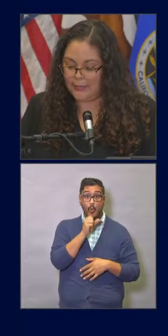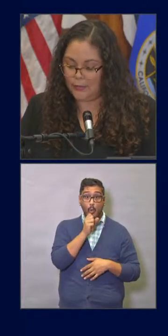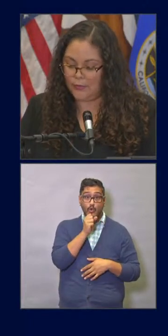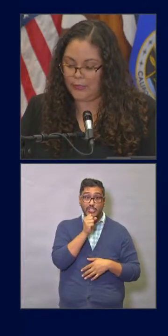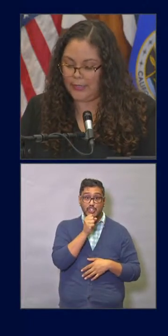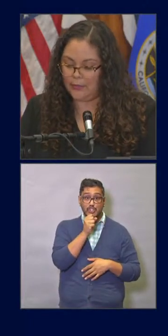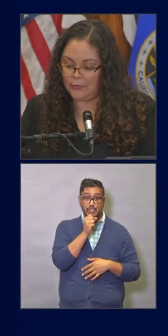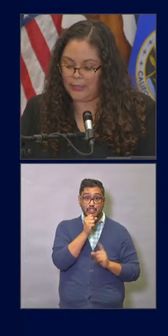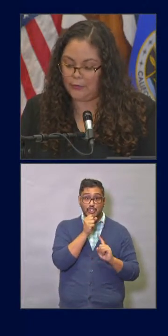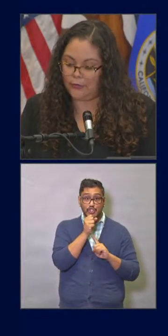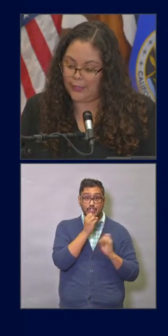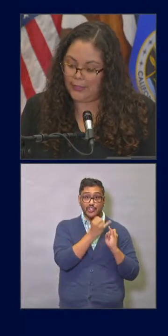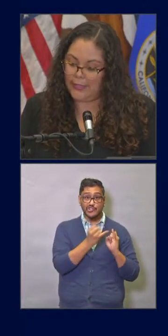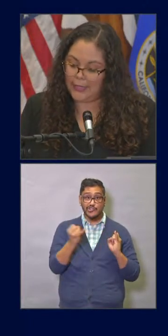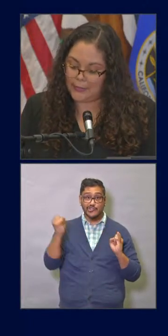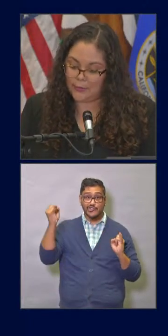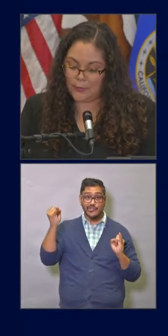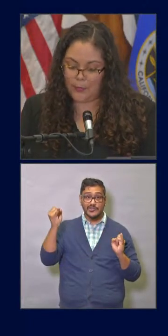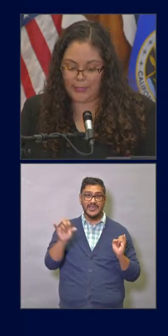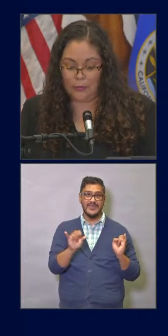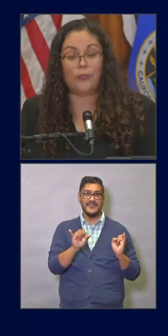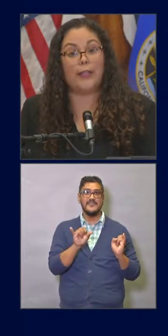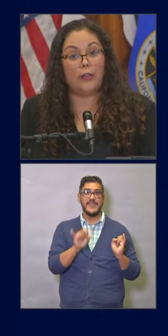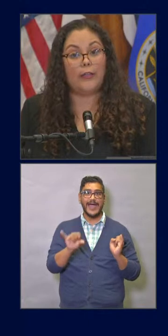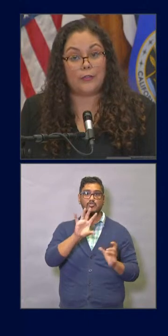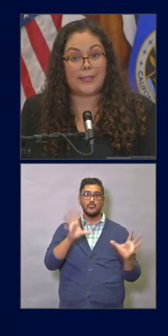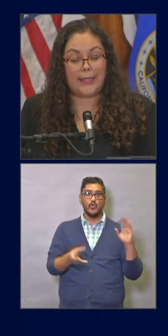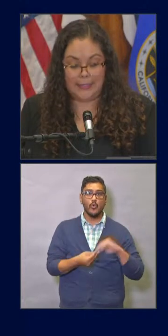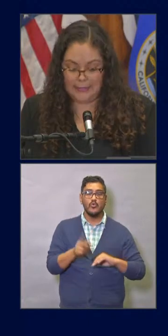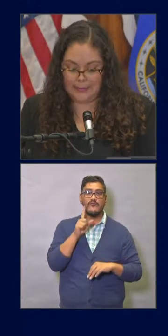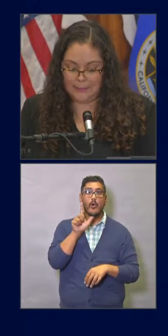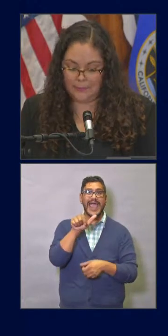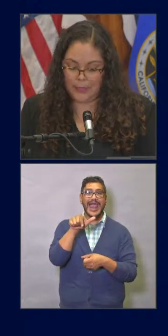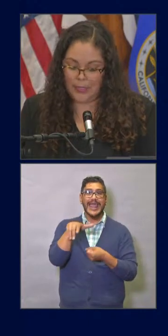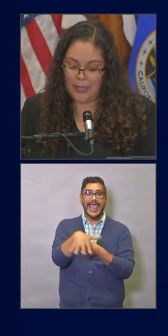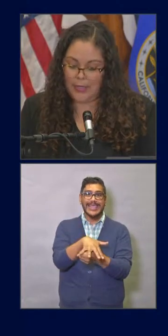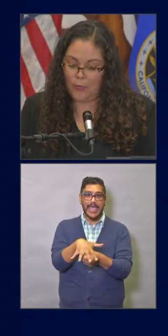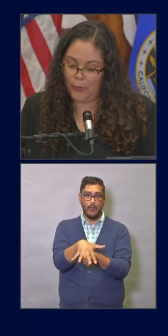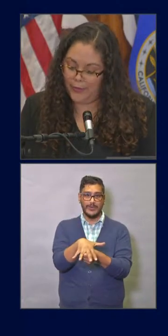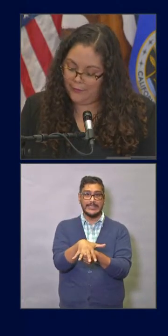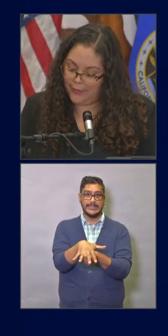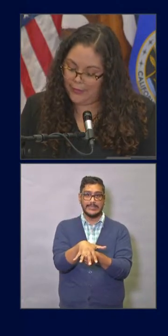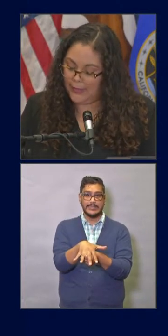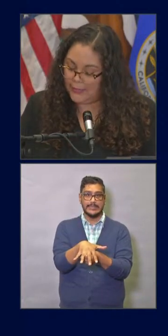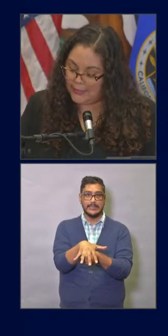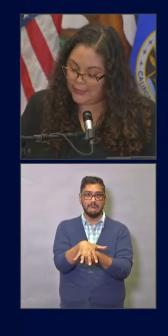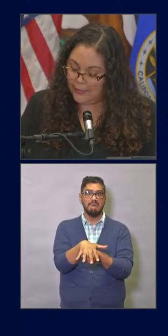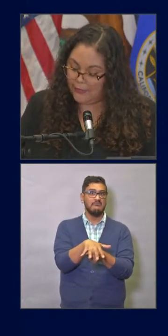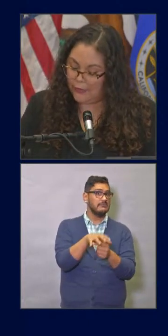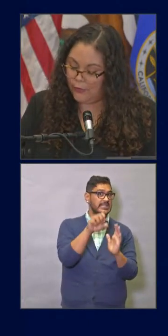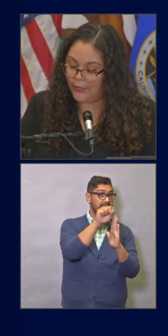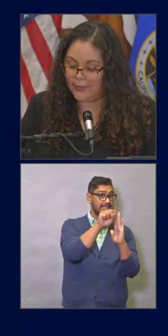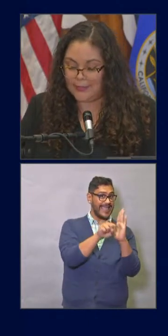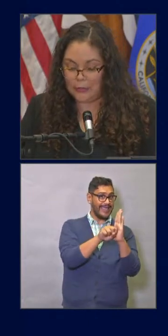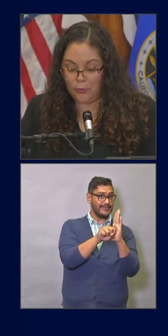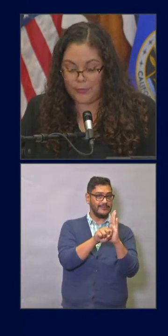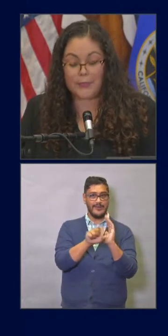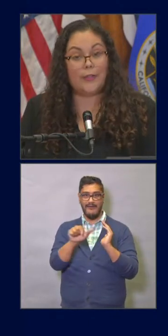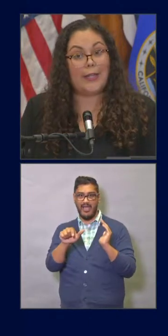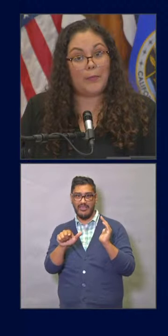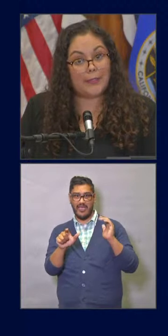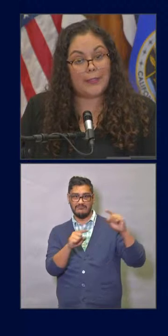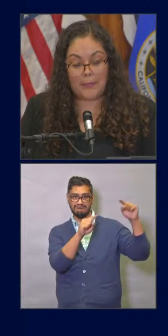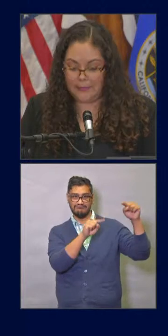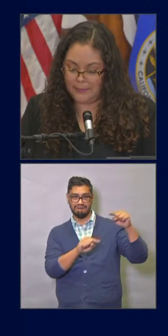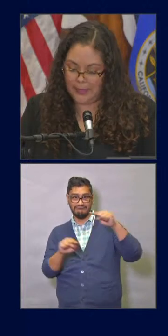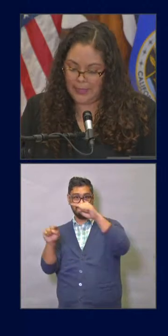anaranjada son el total de casos para el condado de Los Ángeles. Puede ver en este gráfico que desde el